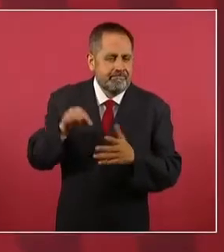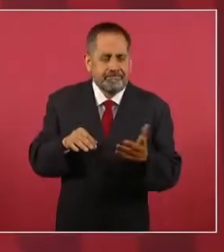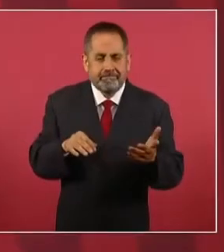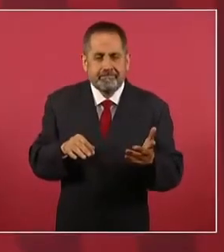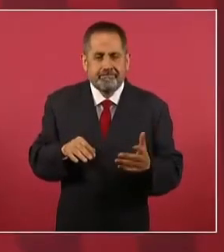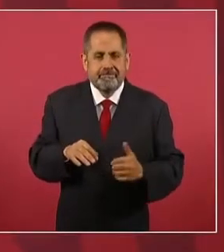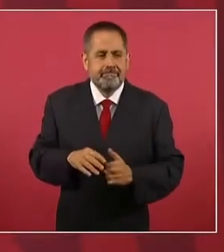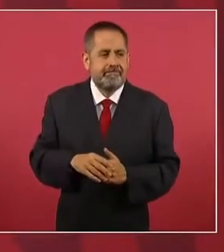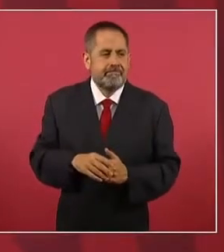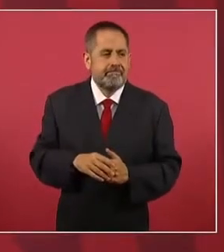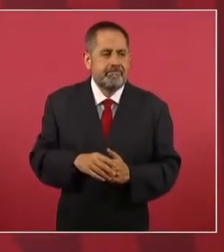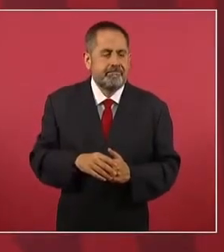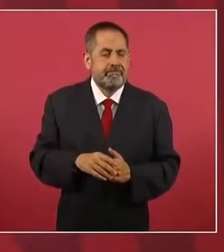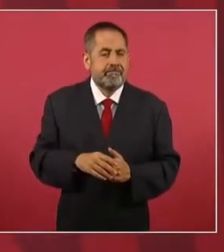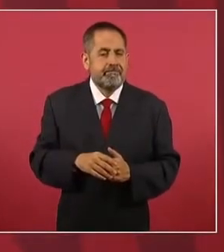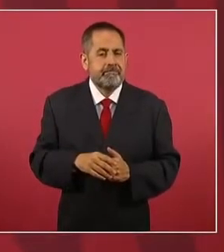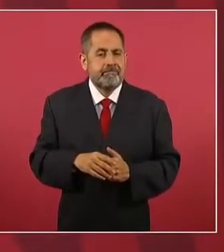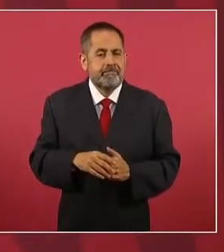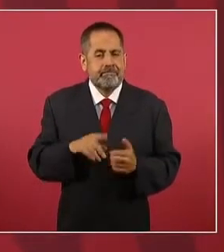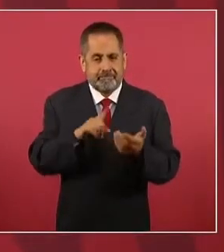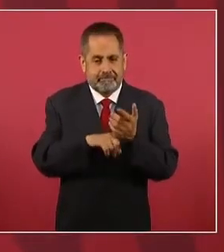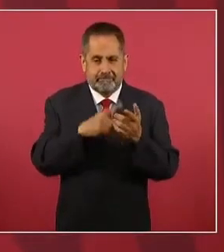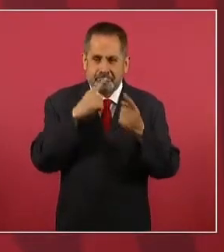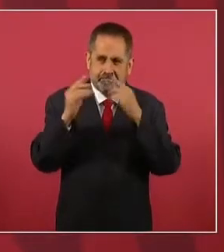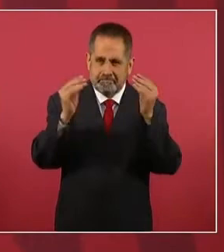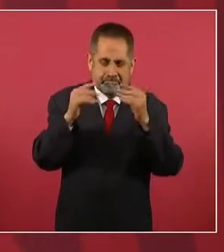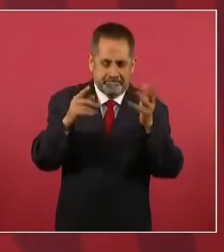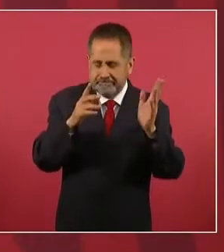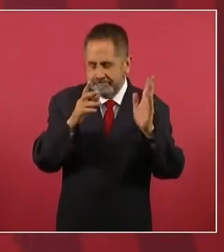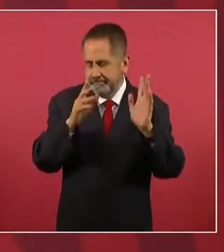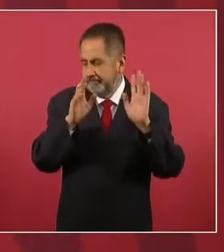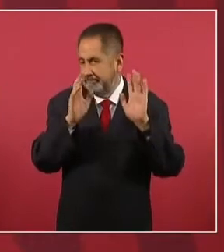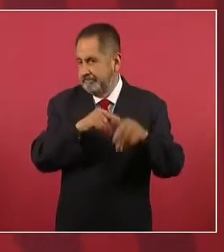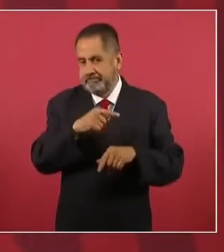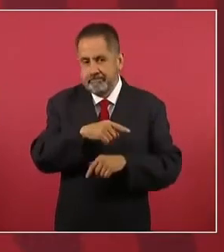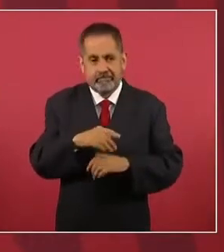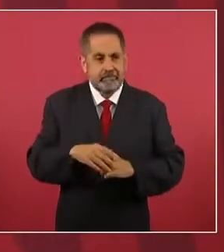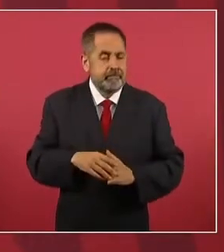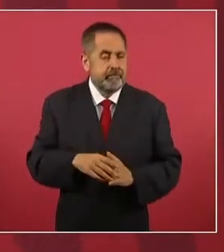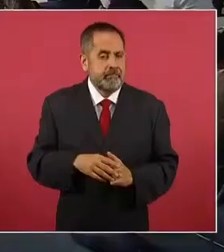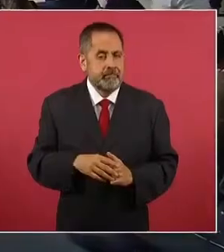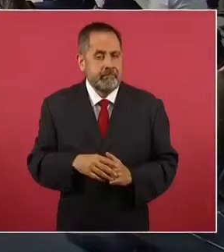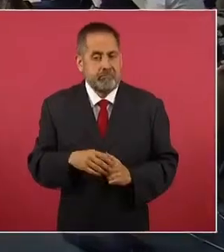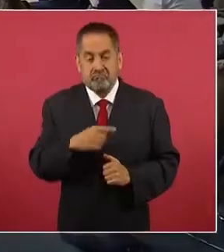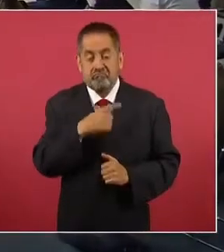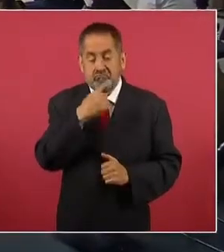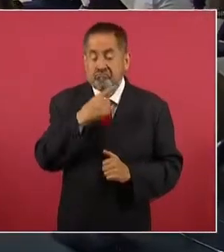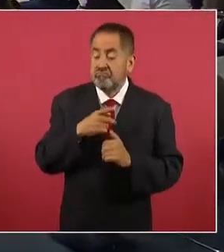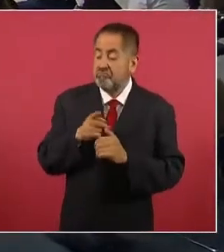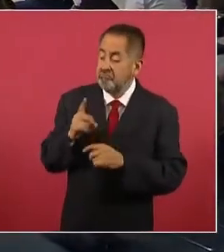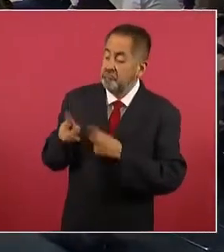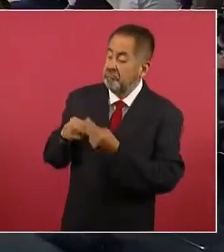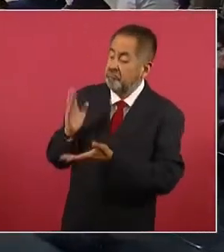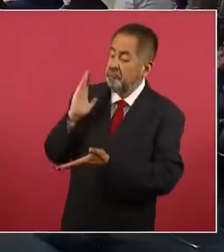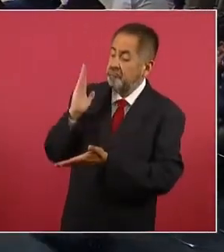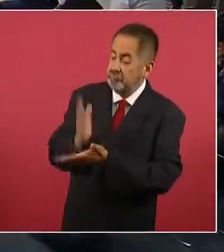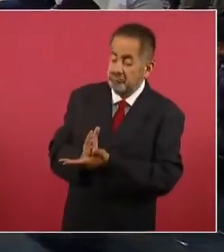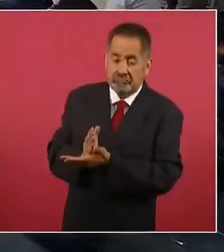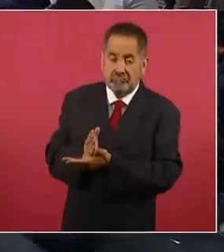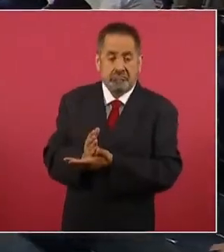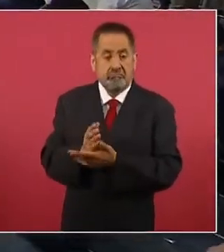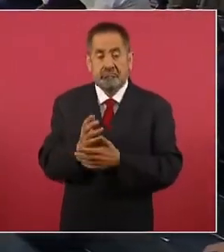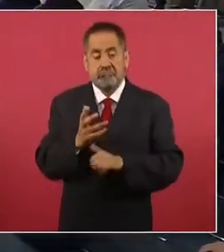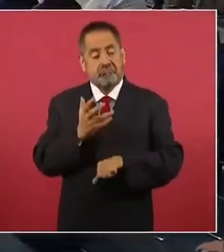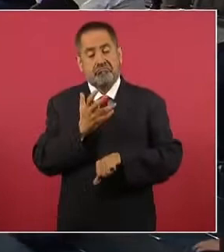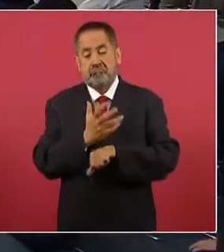el que está en debate y que nos van a detener porque así